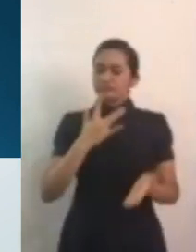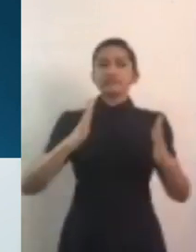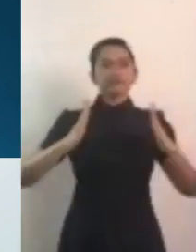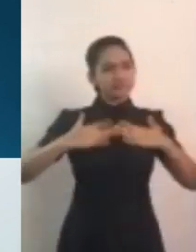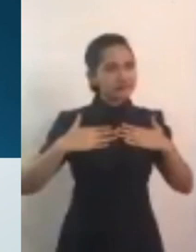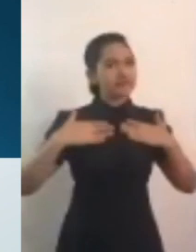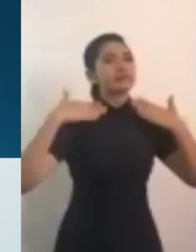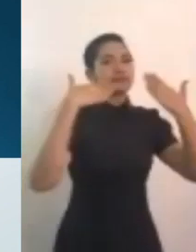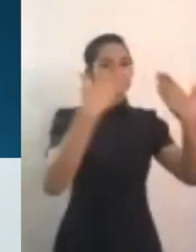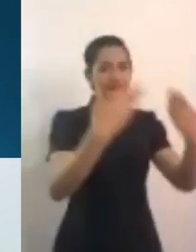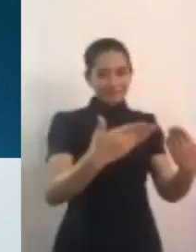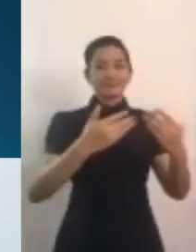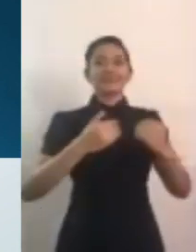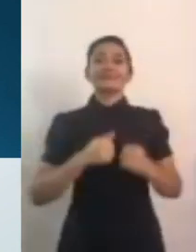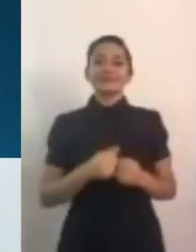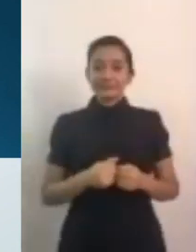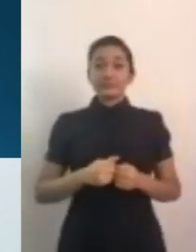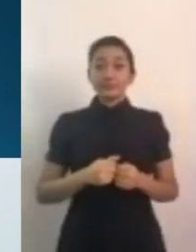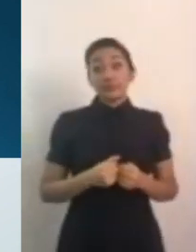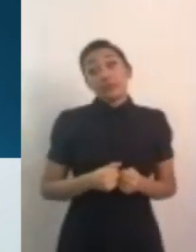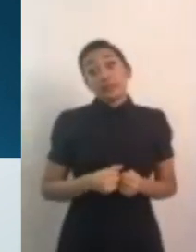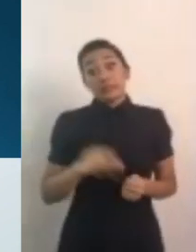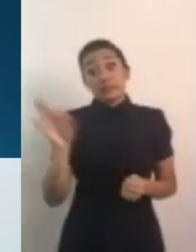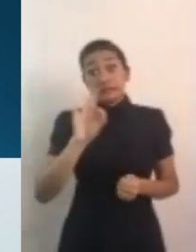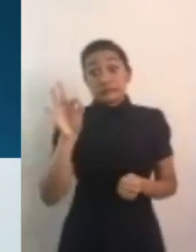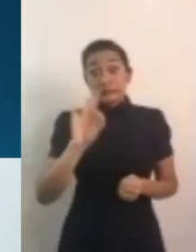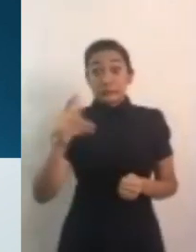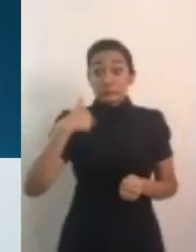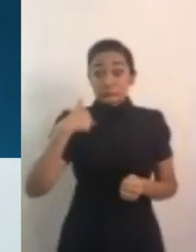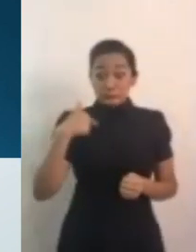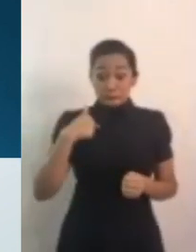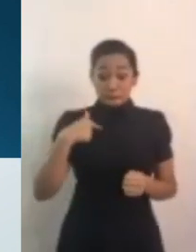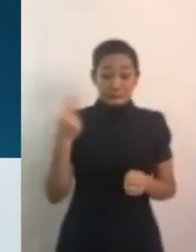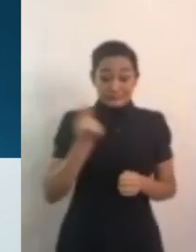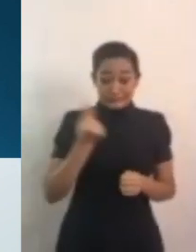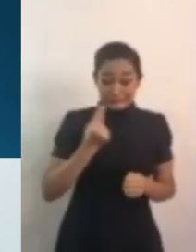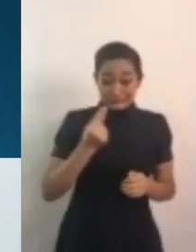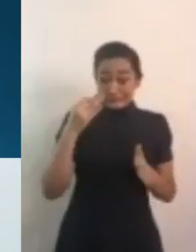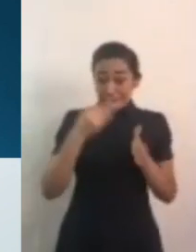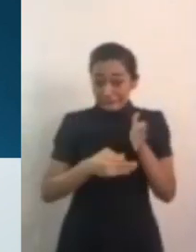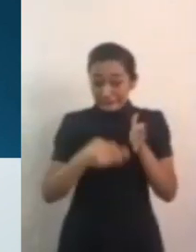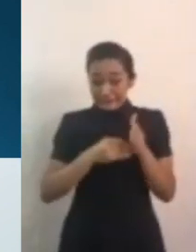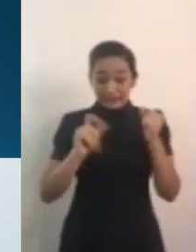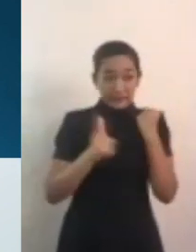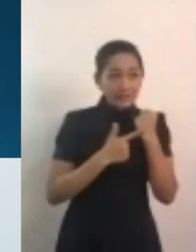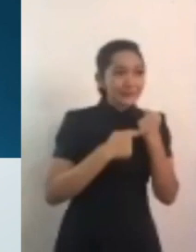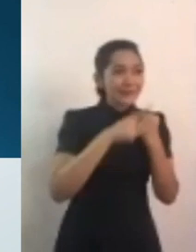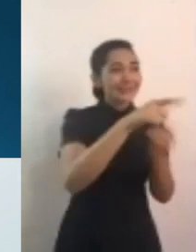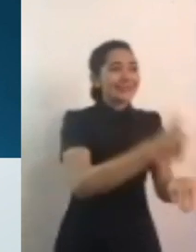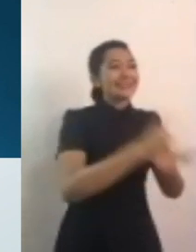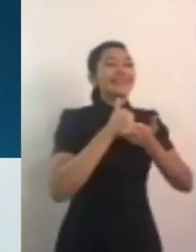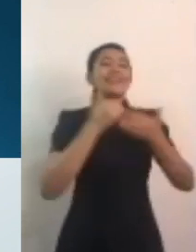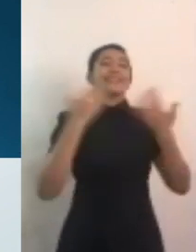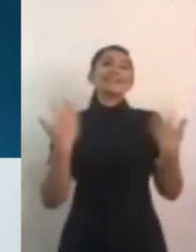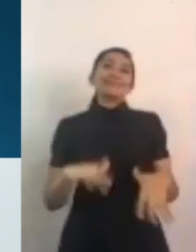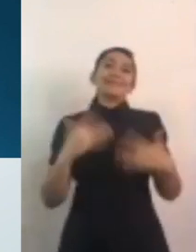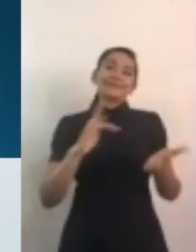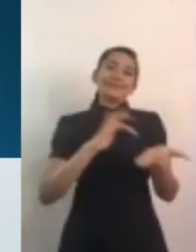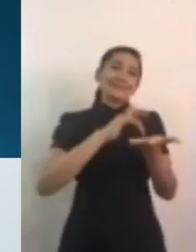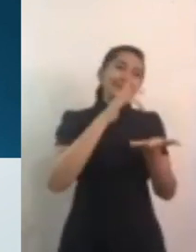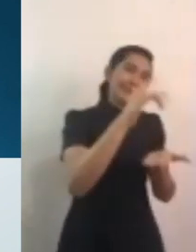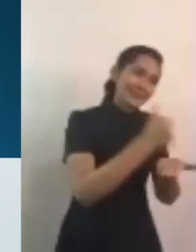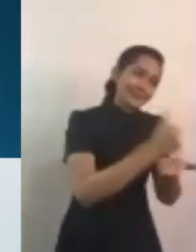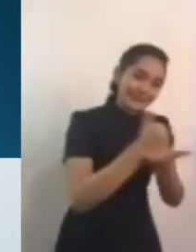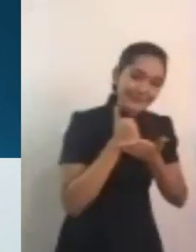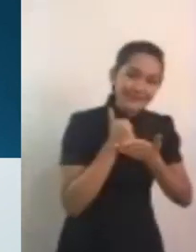el sentido de que cuando necesitemos algo van a poder responder y van a poder ayudarnos, vincularse